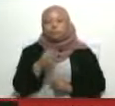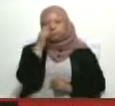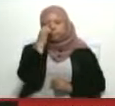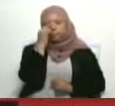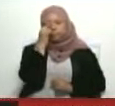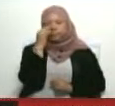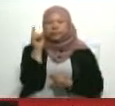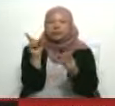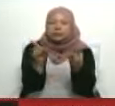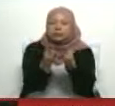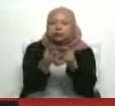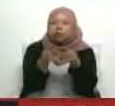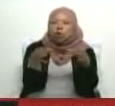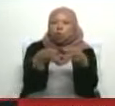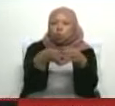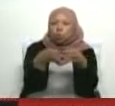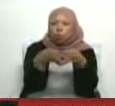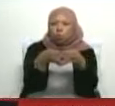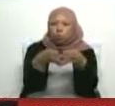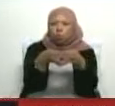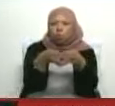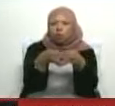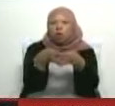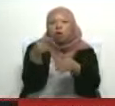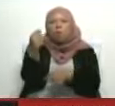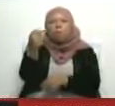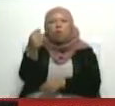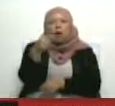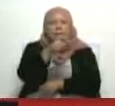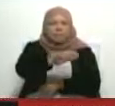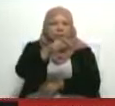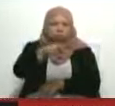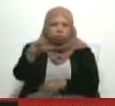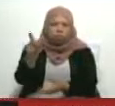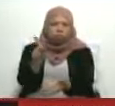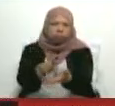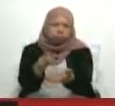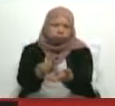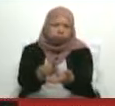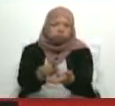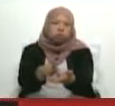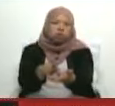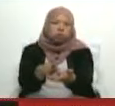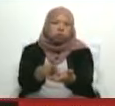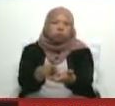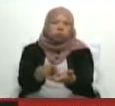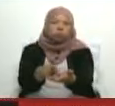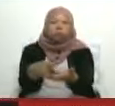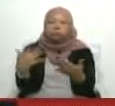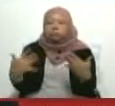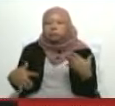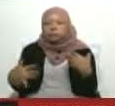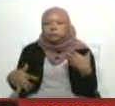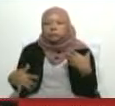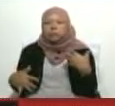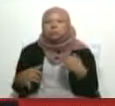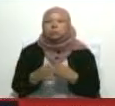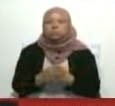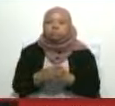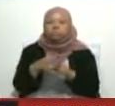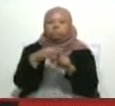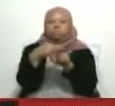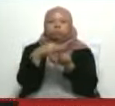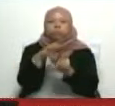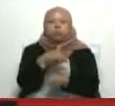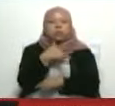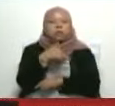minoritarios, y yo los calificaría de un grave y terrible sentimiento